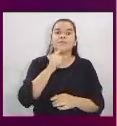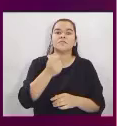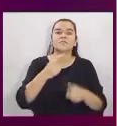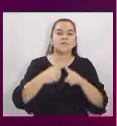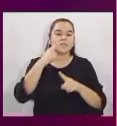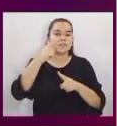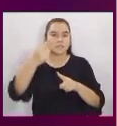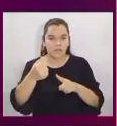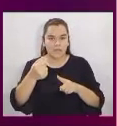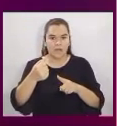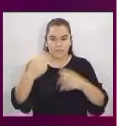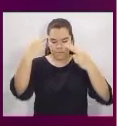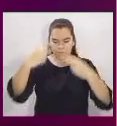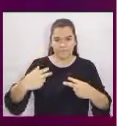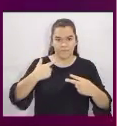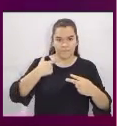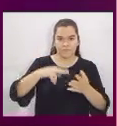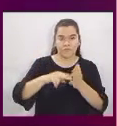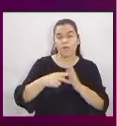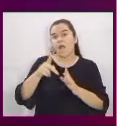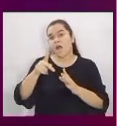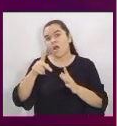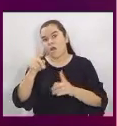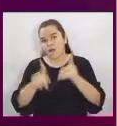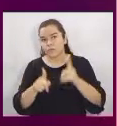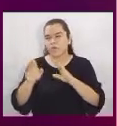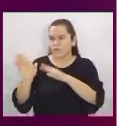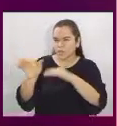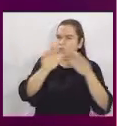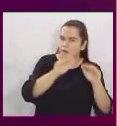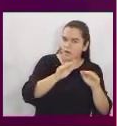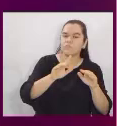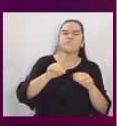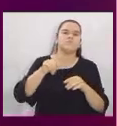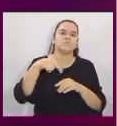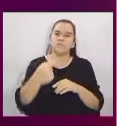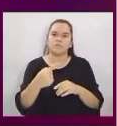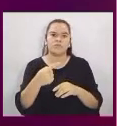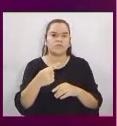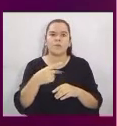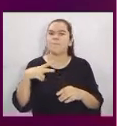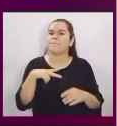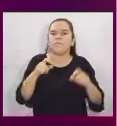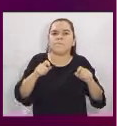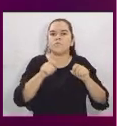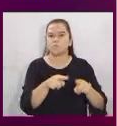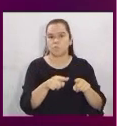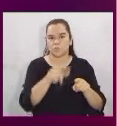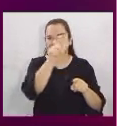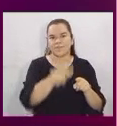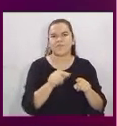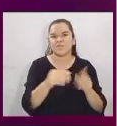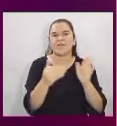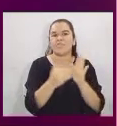Cada tipo de ataxia tiene algunos síntomas que se repiten con las de otras, pero hay algunos síntomas que